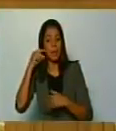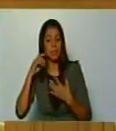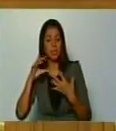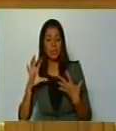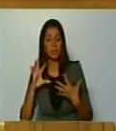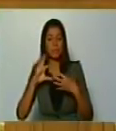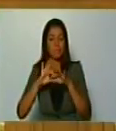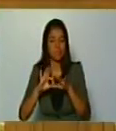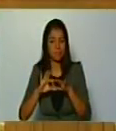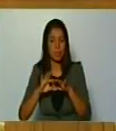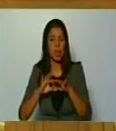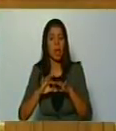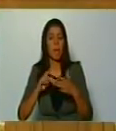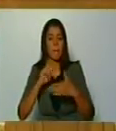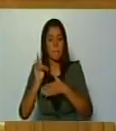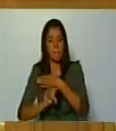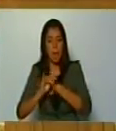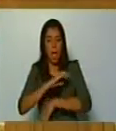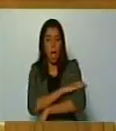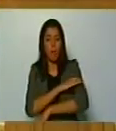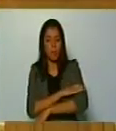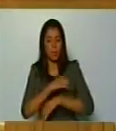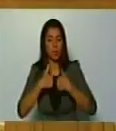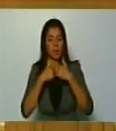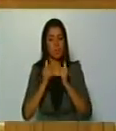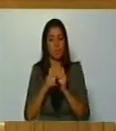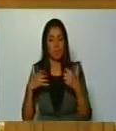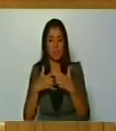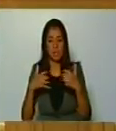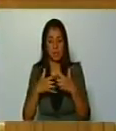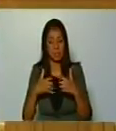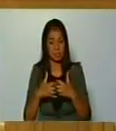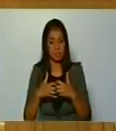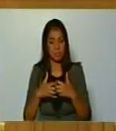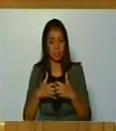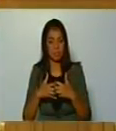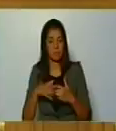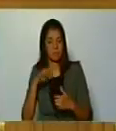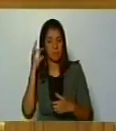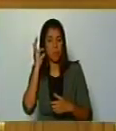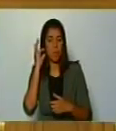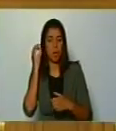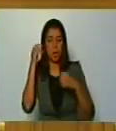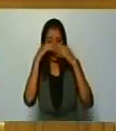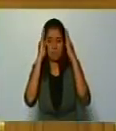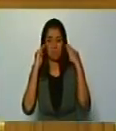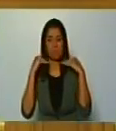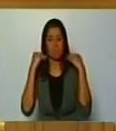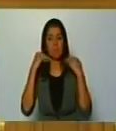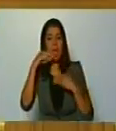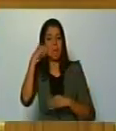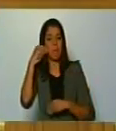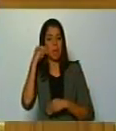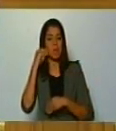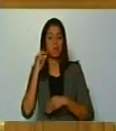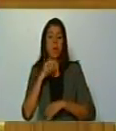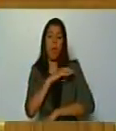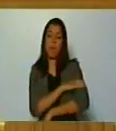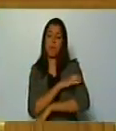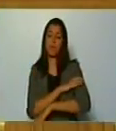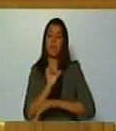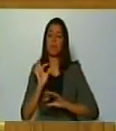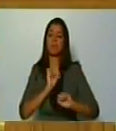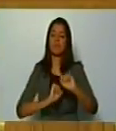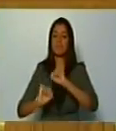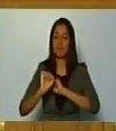esas acciones violentas y criminales, al salir cada vez, una y otra vez, a defenderla, y cuando